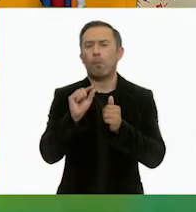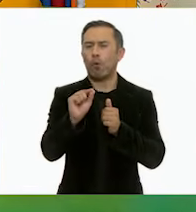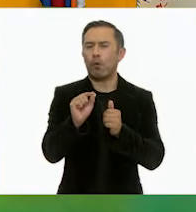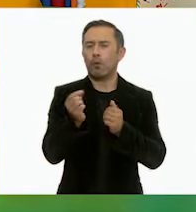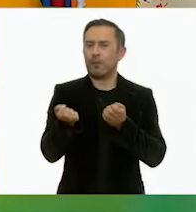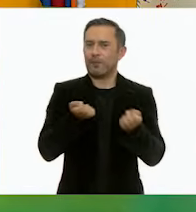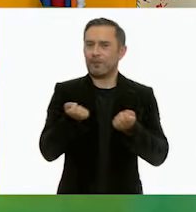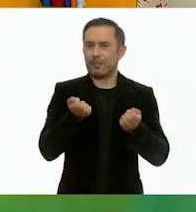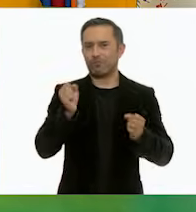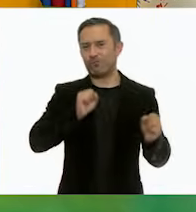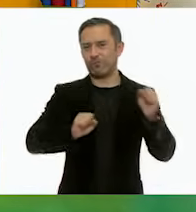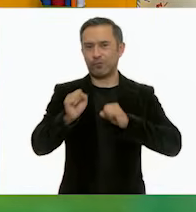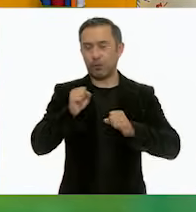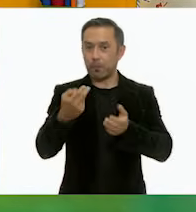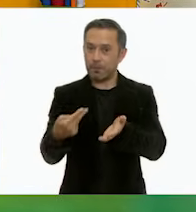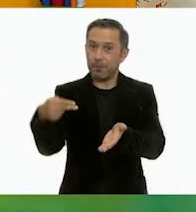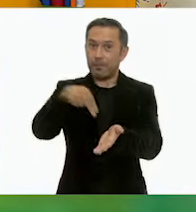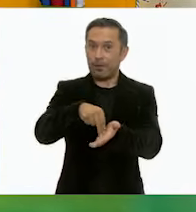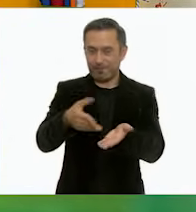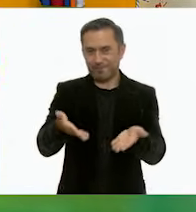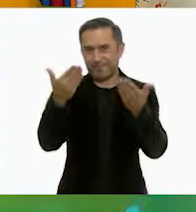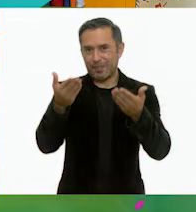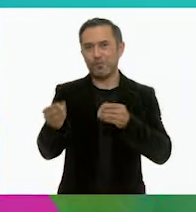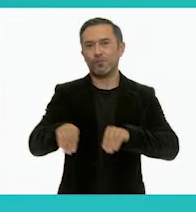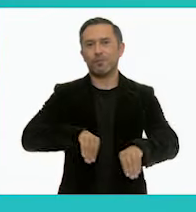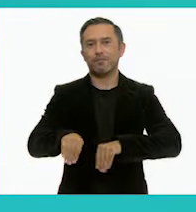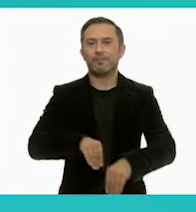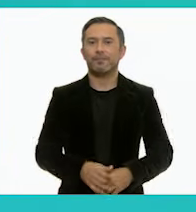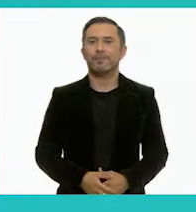de pie. Vamos a movernos.